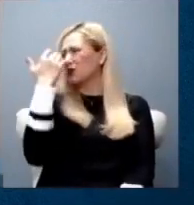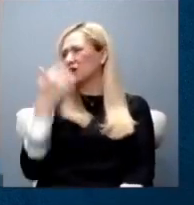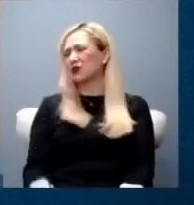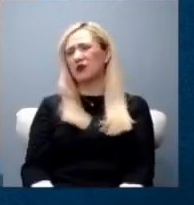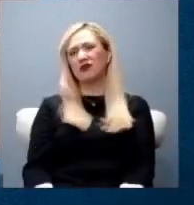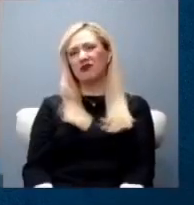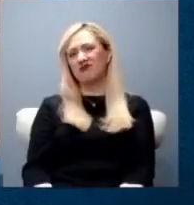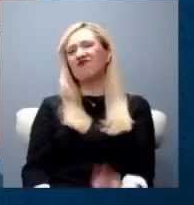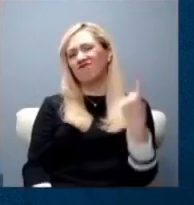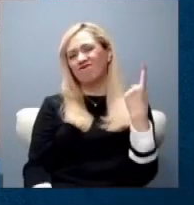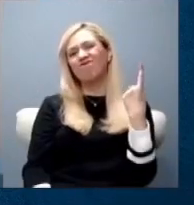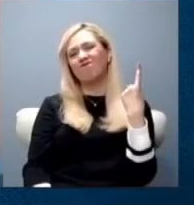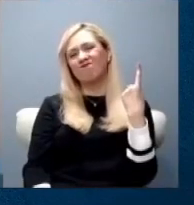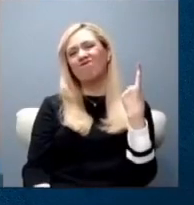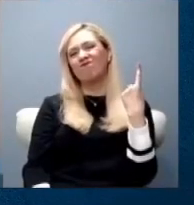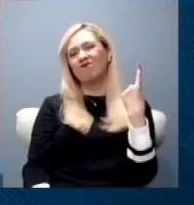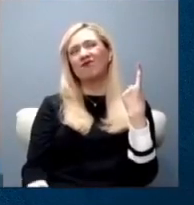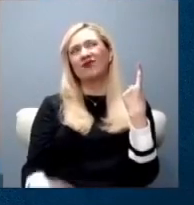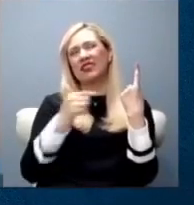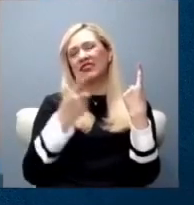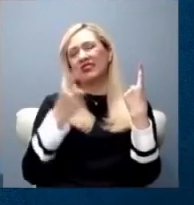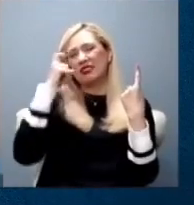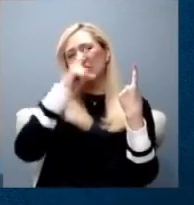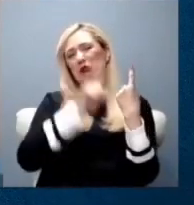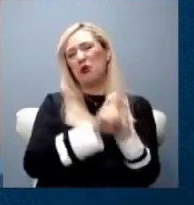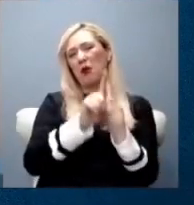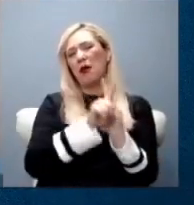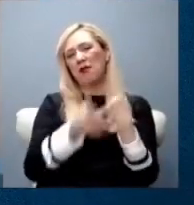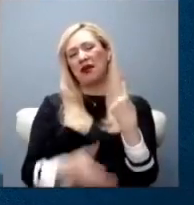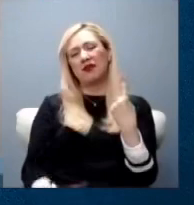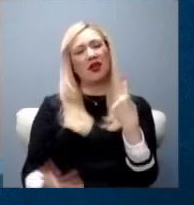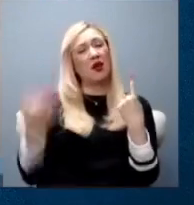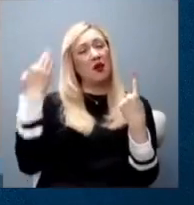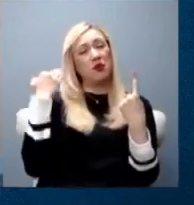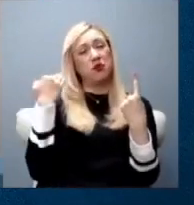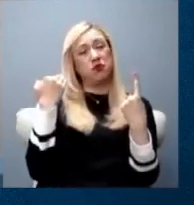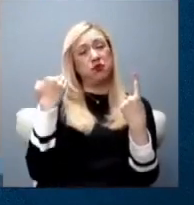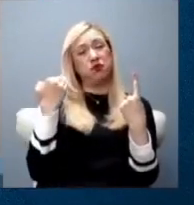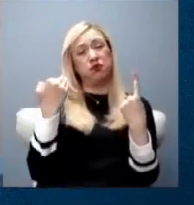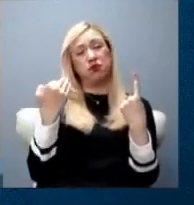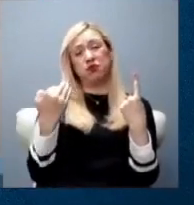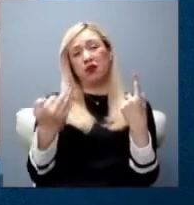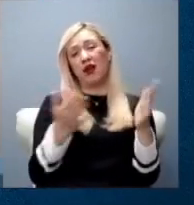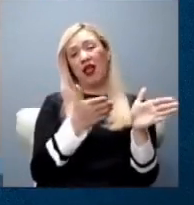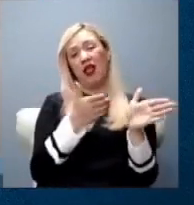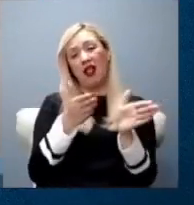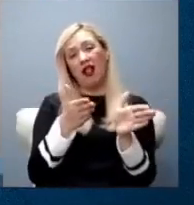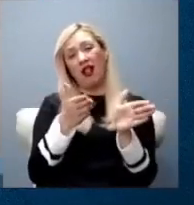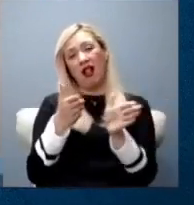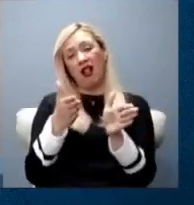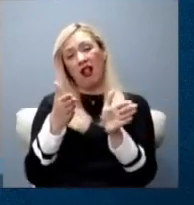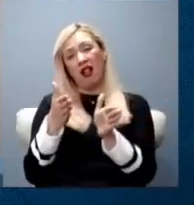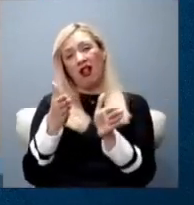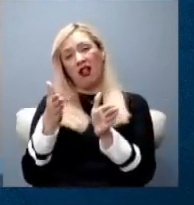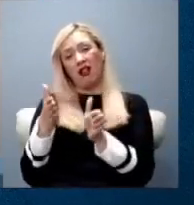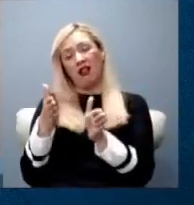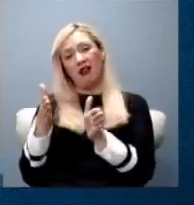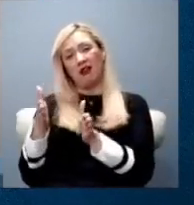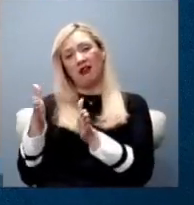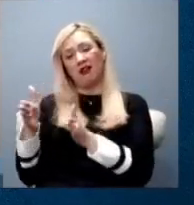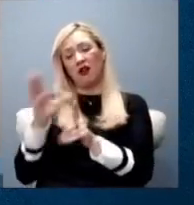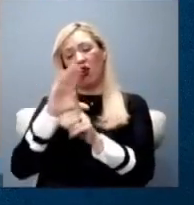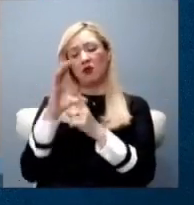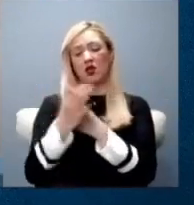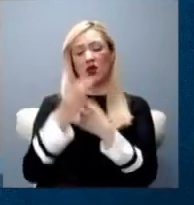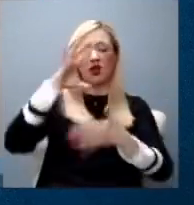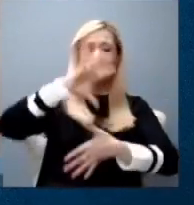los desafíos que tiene el sistema interamericano. Realmente hay un retraso procesal, principalmente en la Comisión Interamericana, que hace